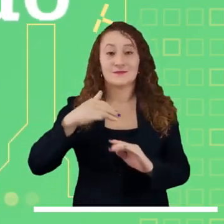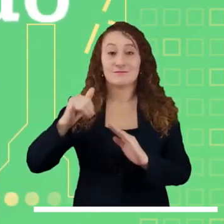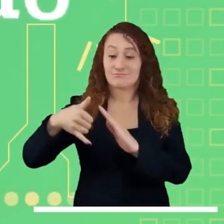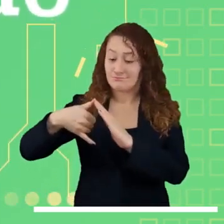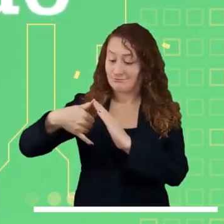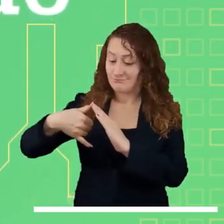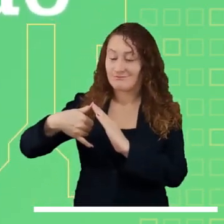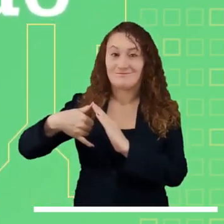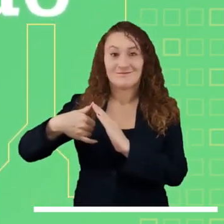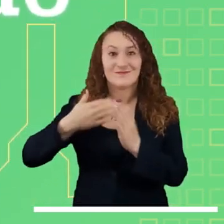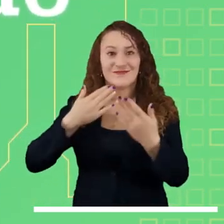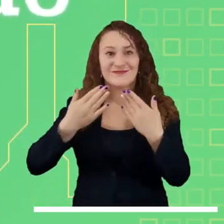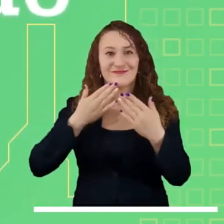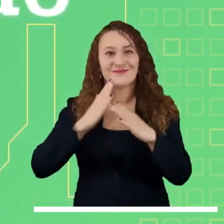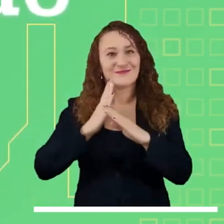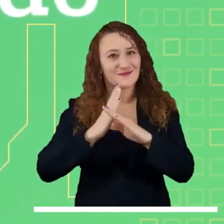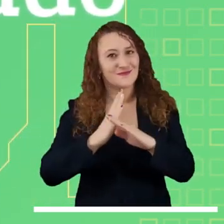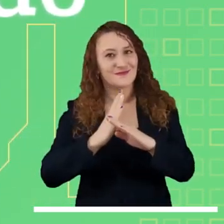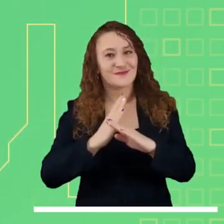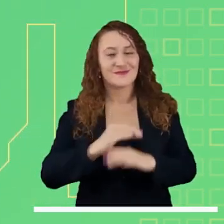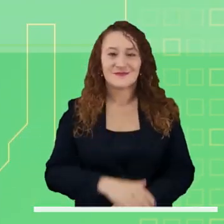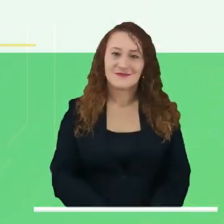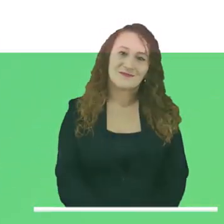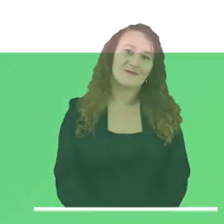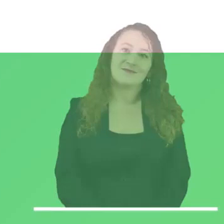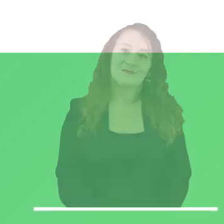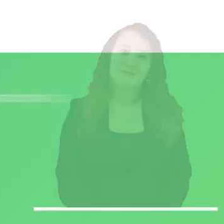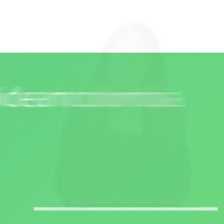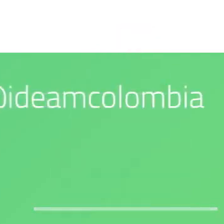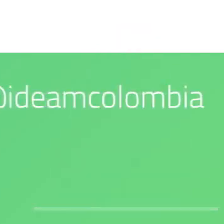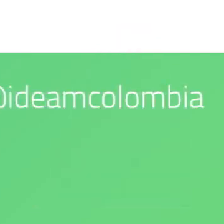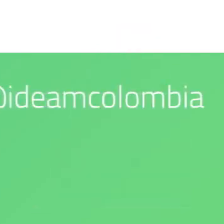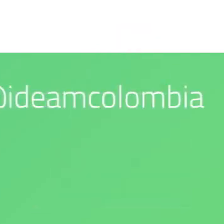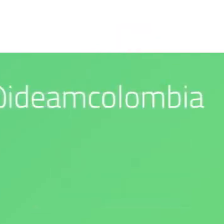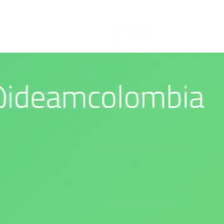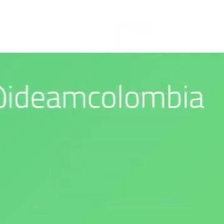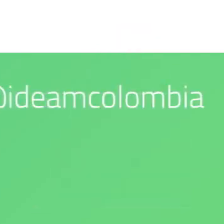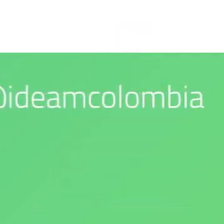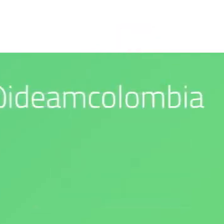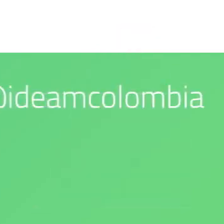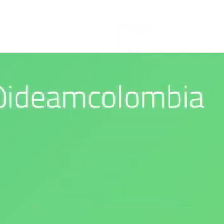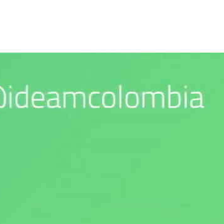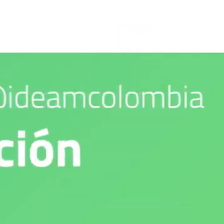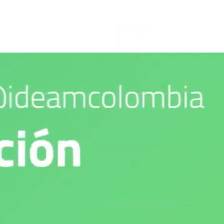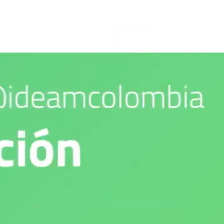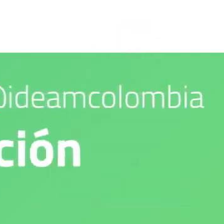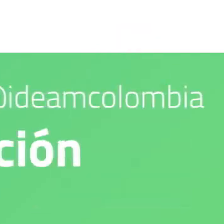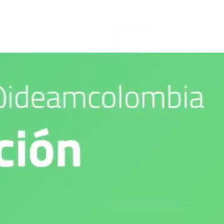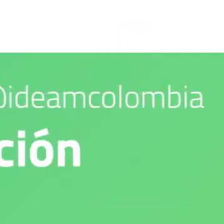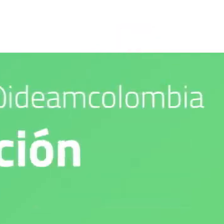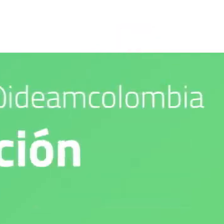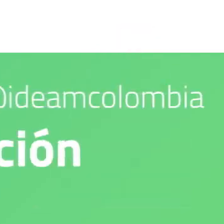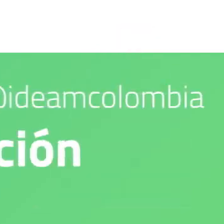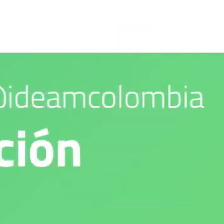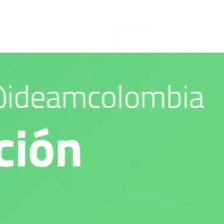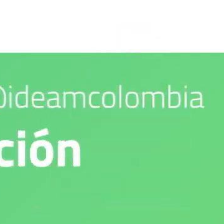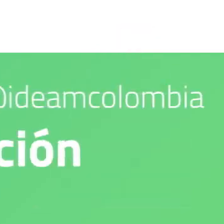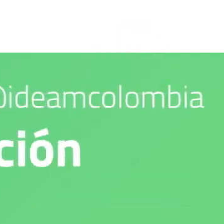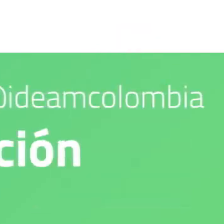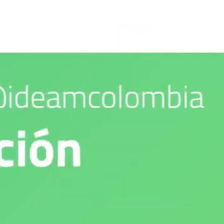los esperamos en nuestras redes sociales nuestro compromiso es con el medio ambiente y de aam desconfianza y